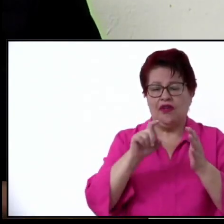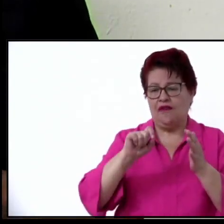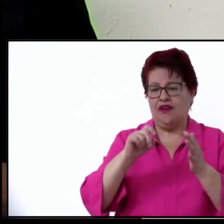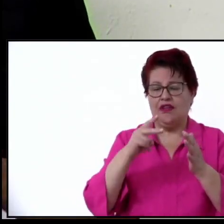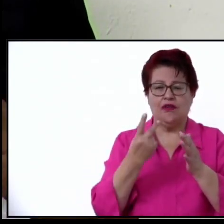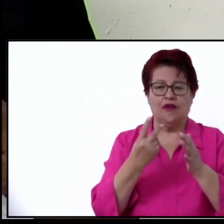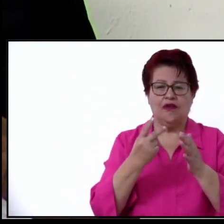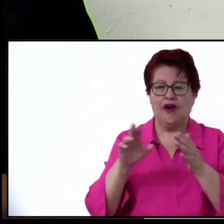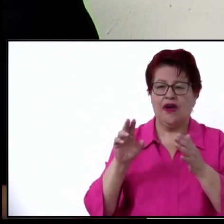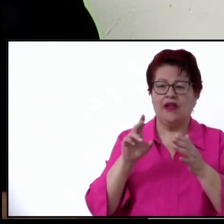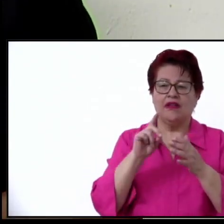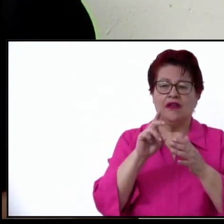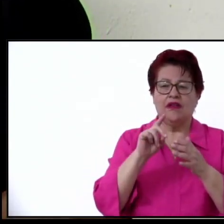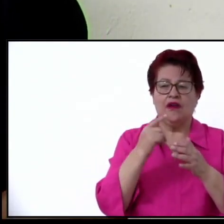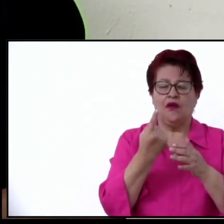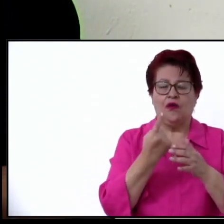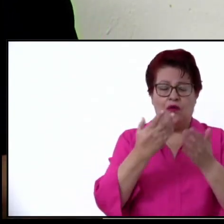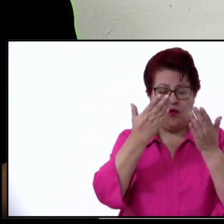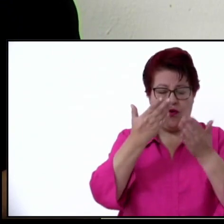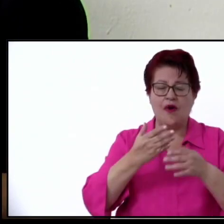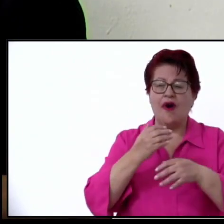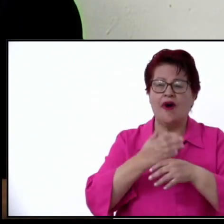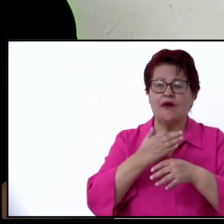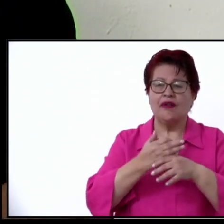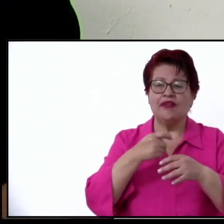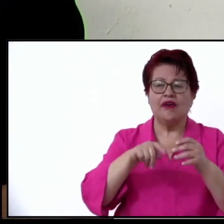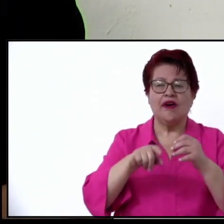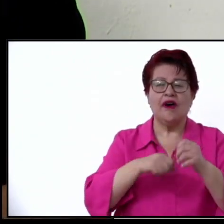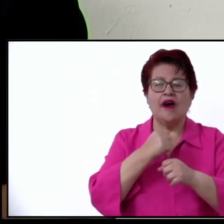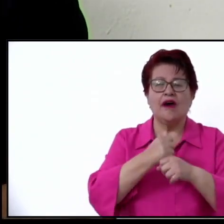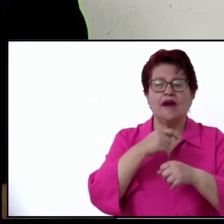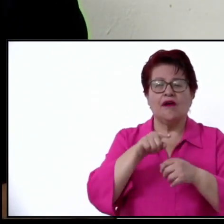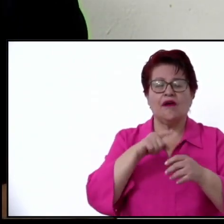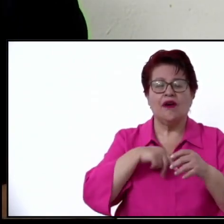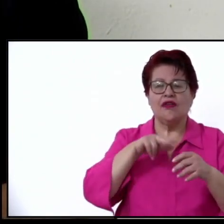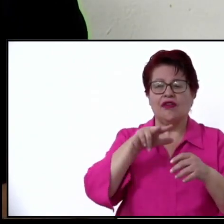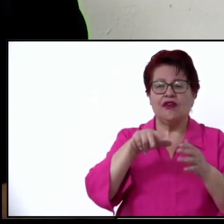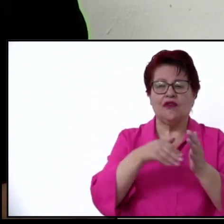2022 al 31 del presente año se ha tenido a